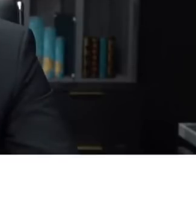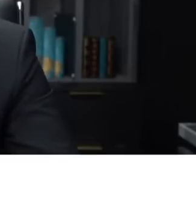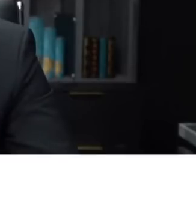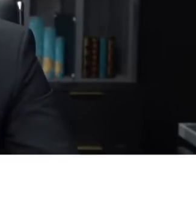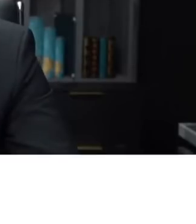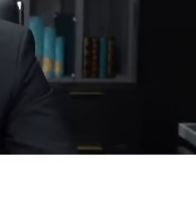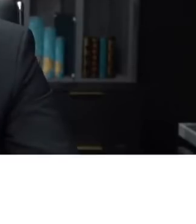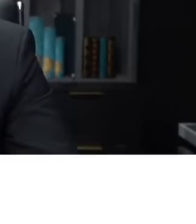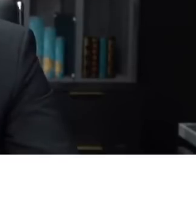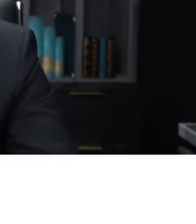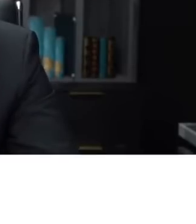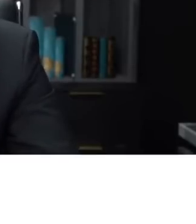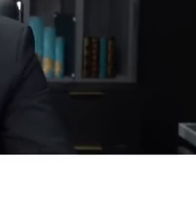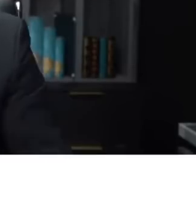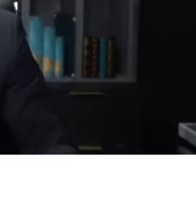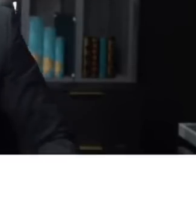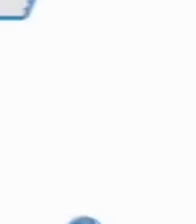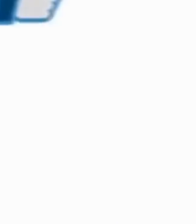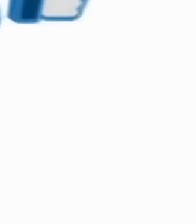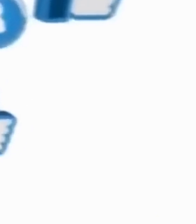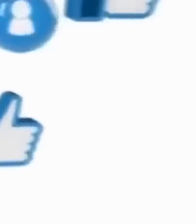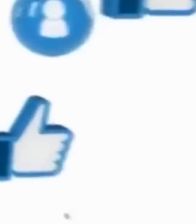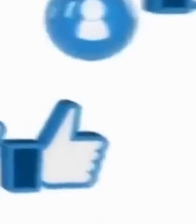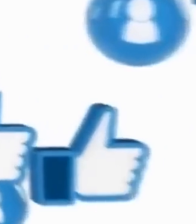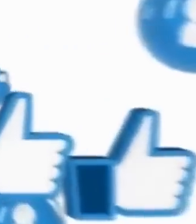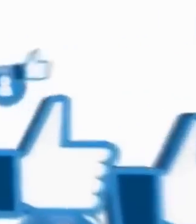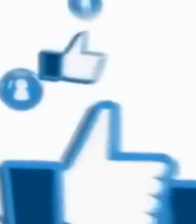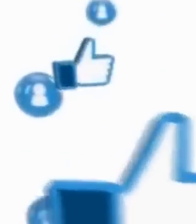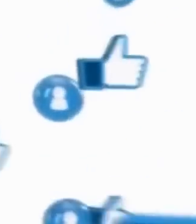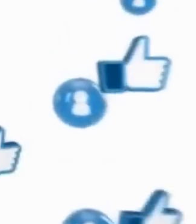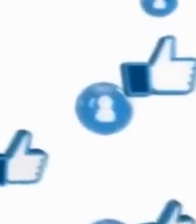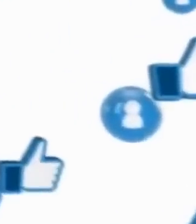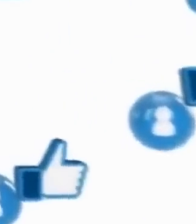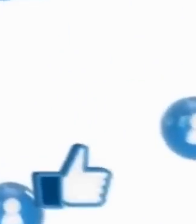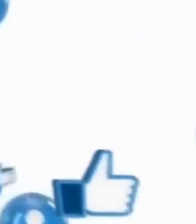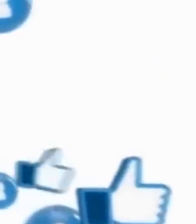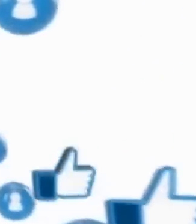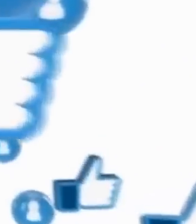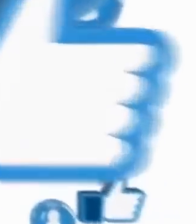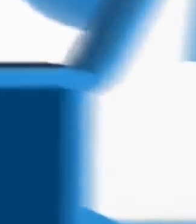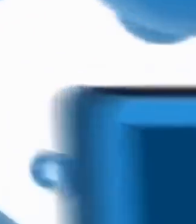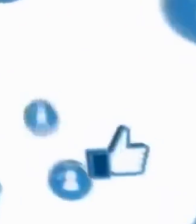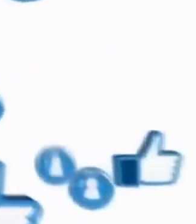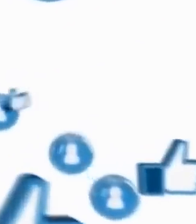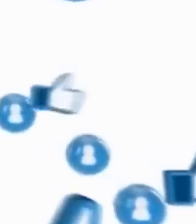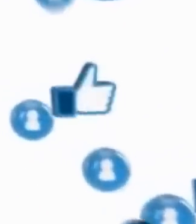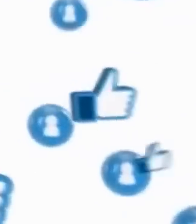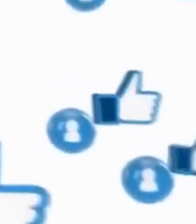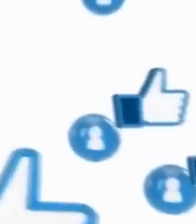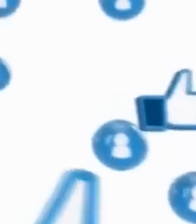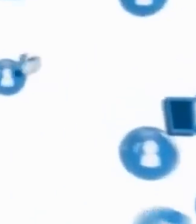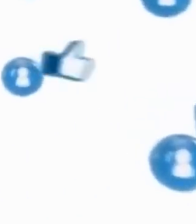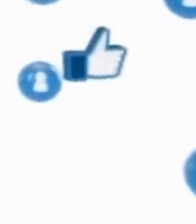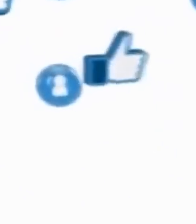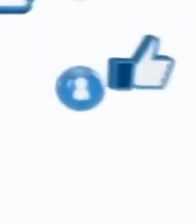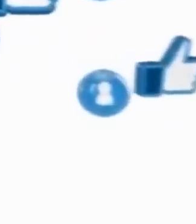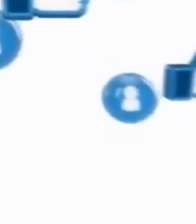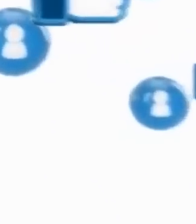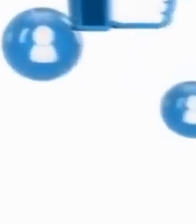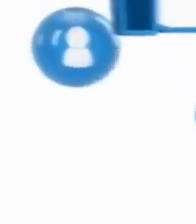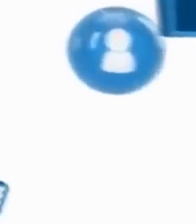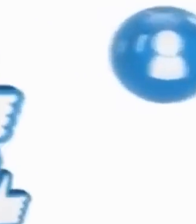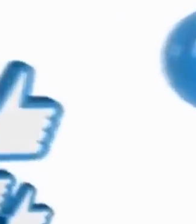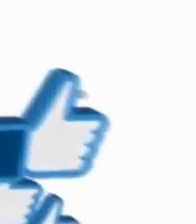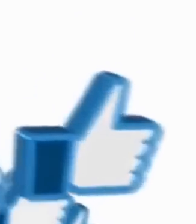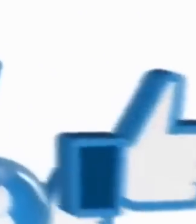respondiendo a todas sus preguntas Gracias abogado Gracias Cuál es el periodista que está en el bus el